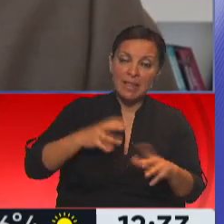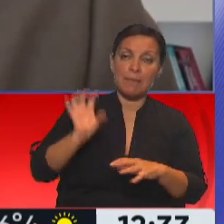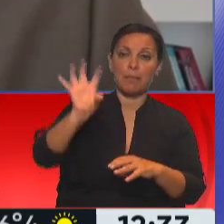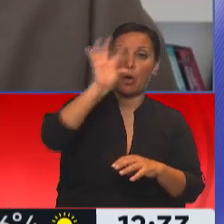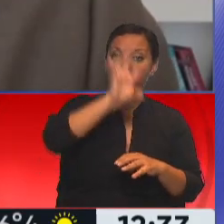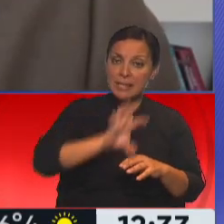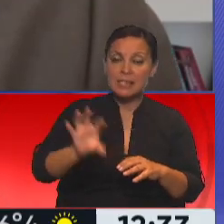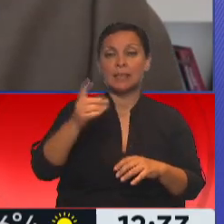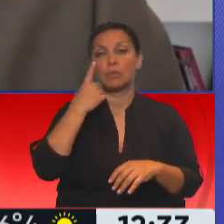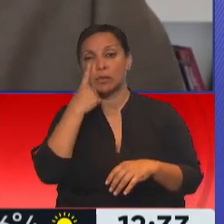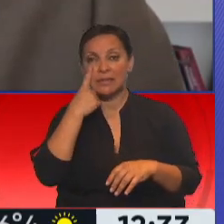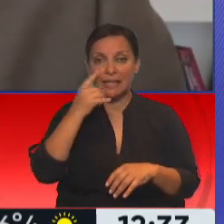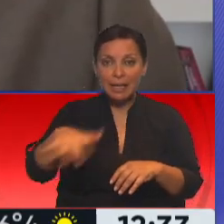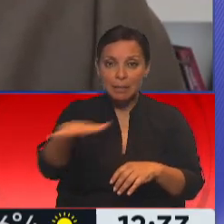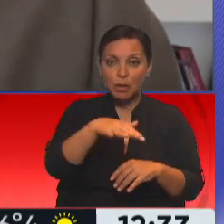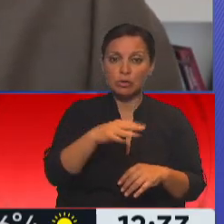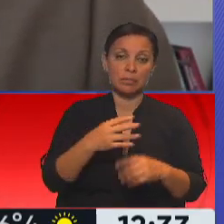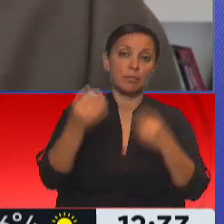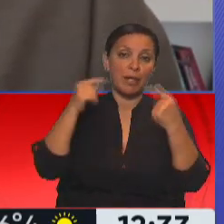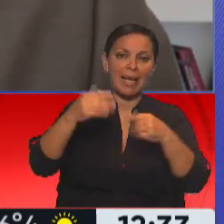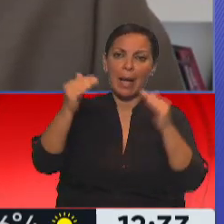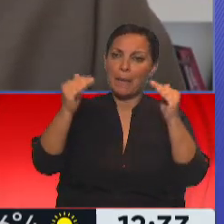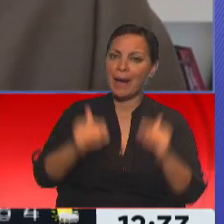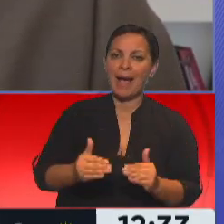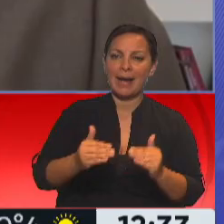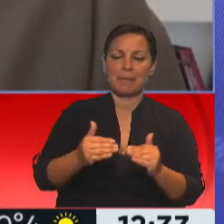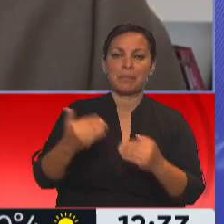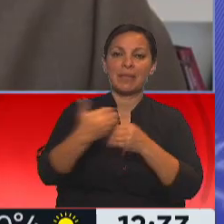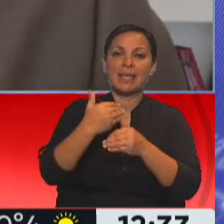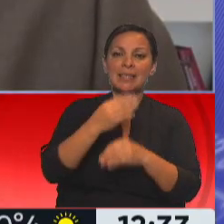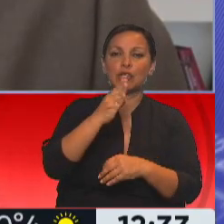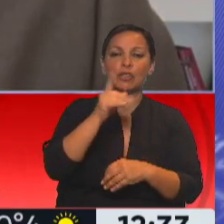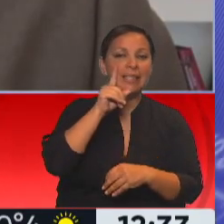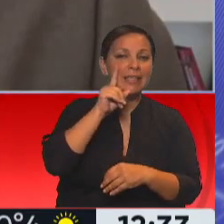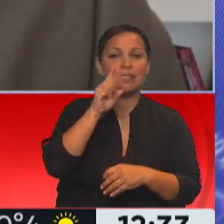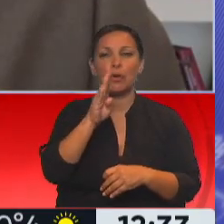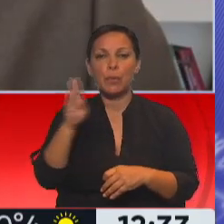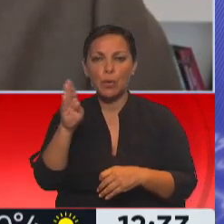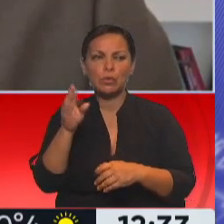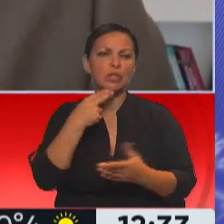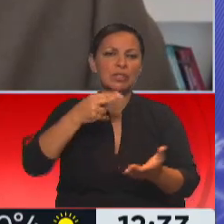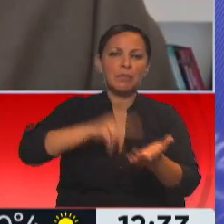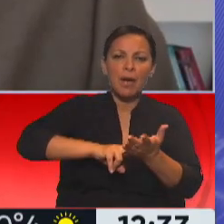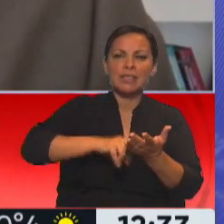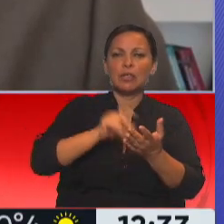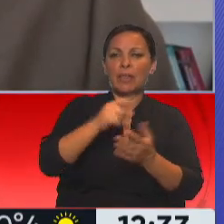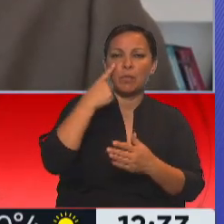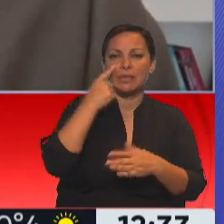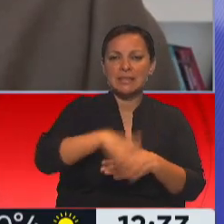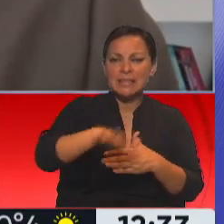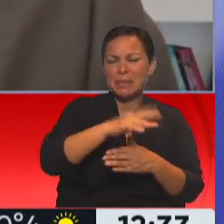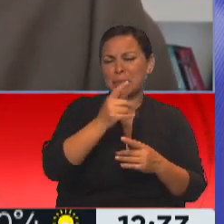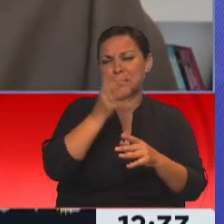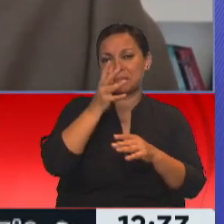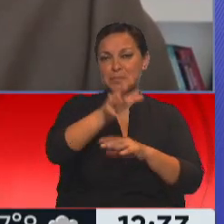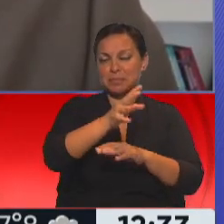y municipios, porque acá hay que bajar ingresos brutos, hay que bajar tasas de muchos municipios que son descomunales. Todos esos costos es